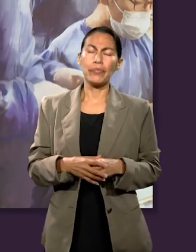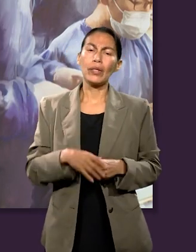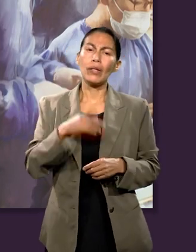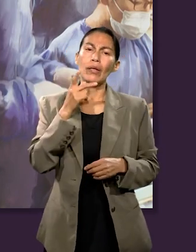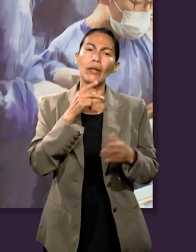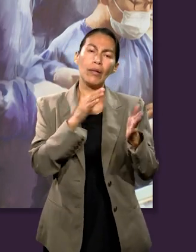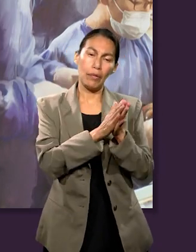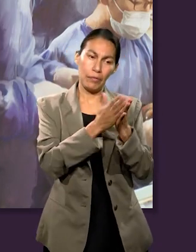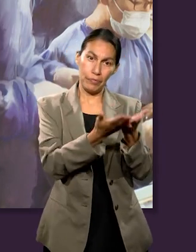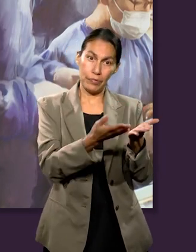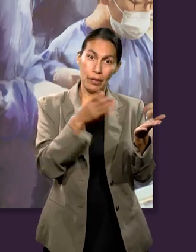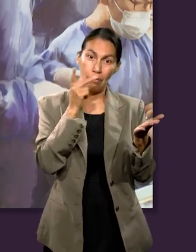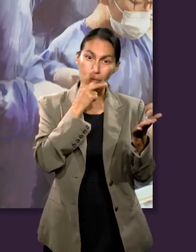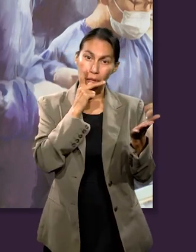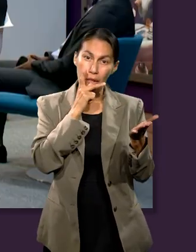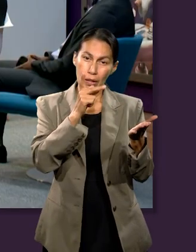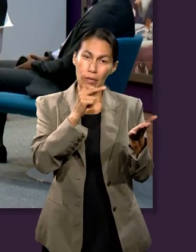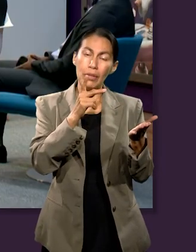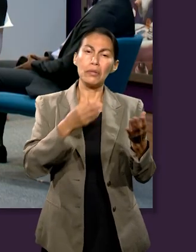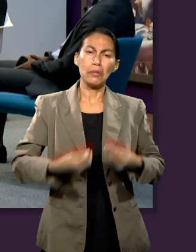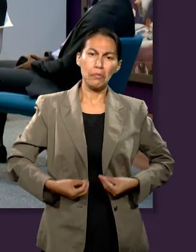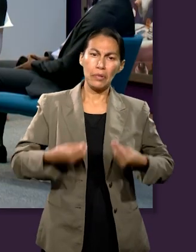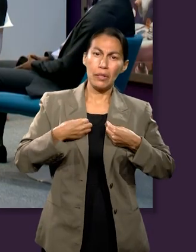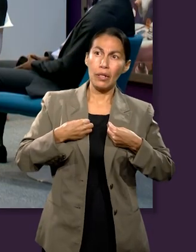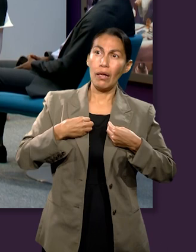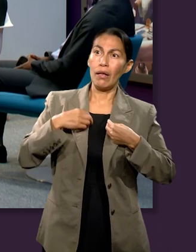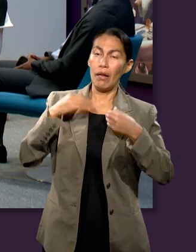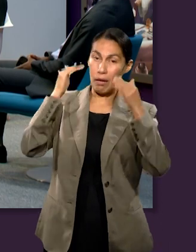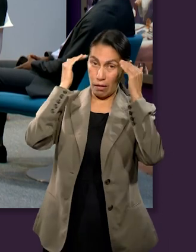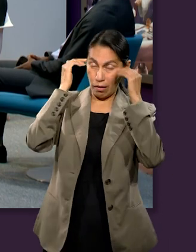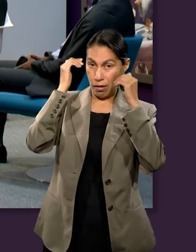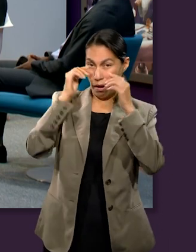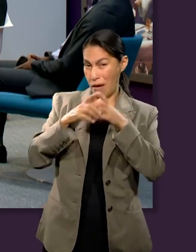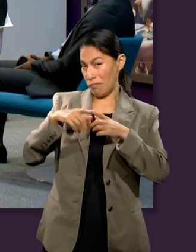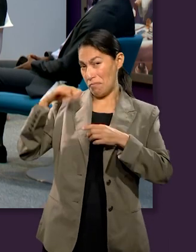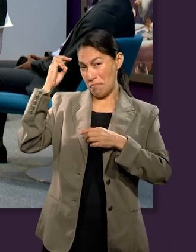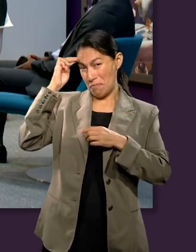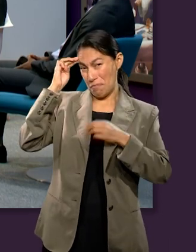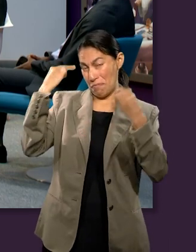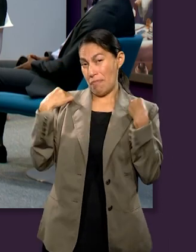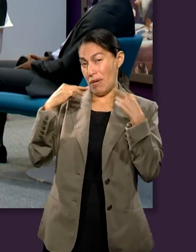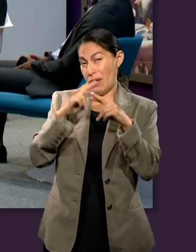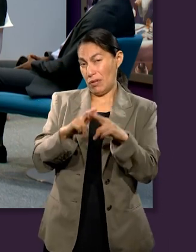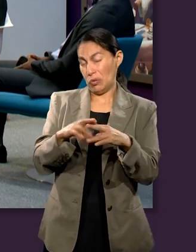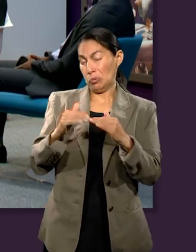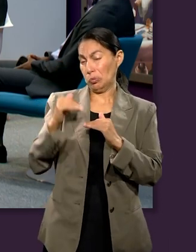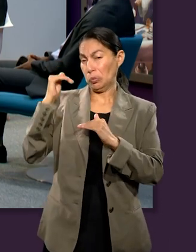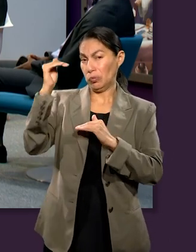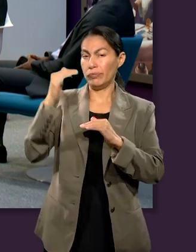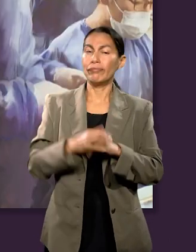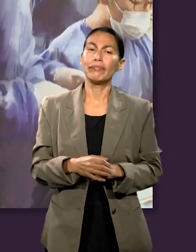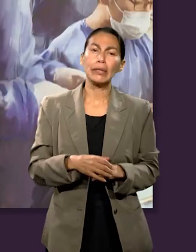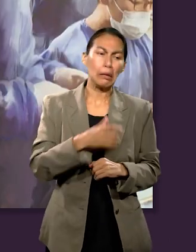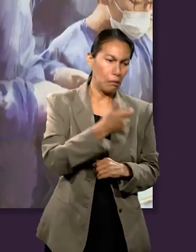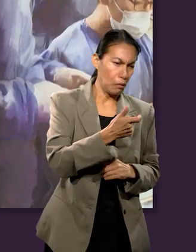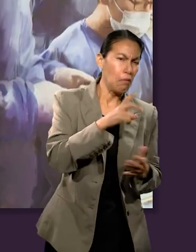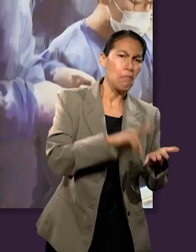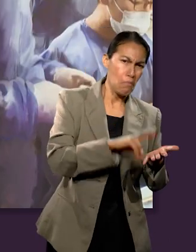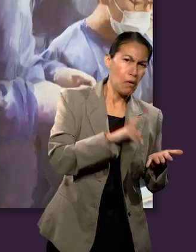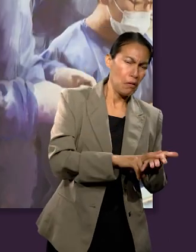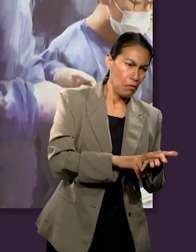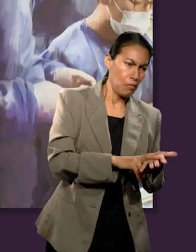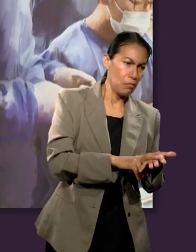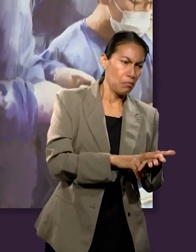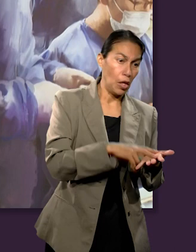como cristiana no que está en el libro Palabras de vida del gran maestro de una escritora que se llama Elena G de White que dice que el dinero tiene gran valor porque